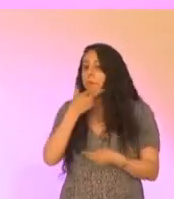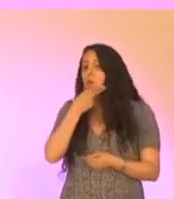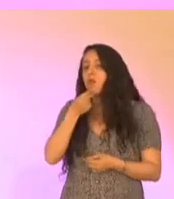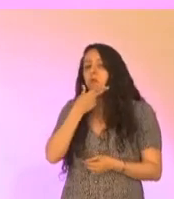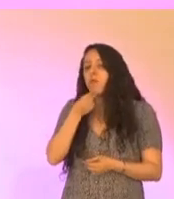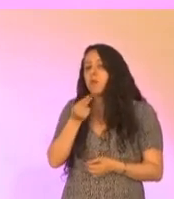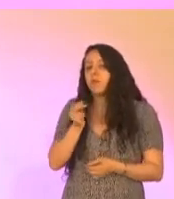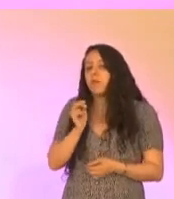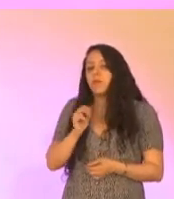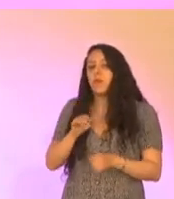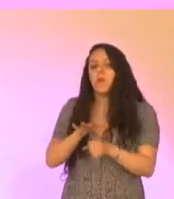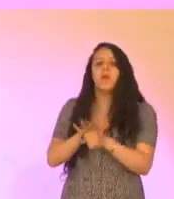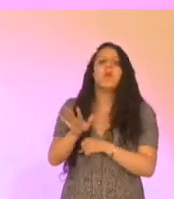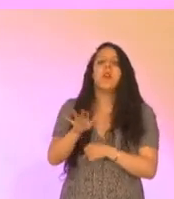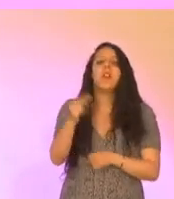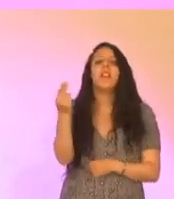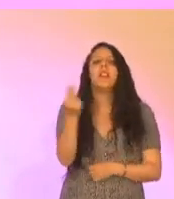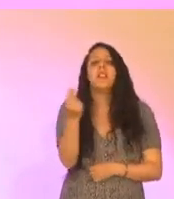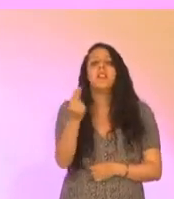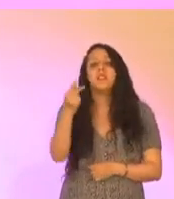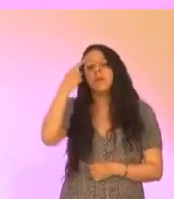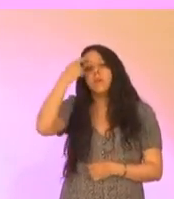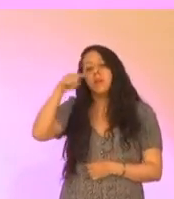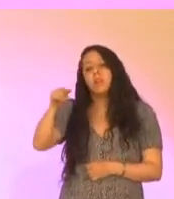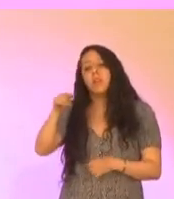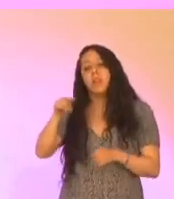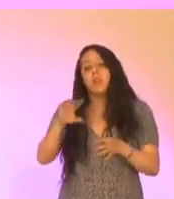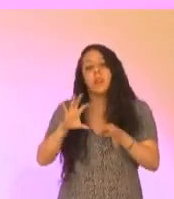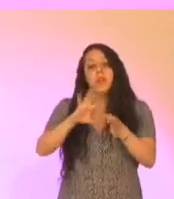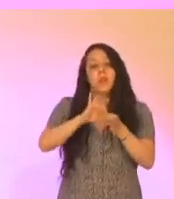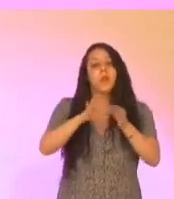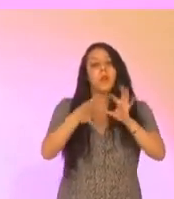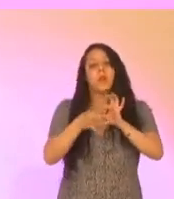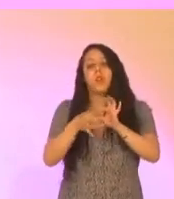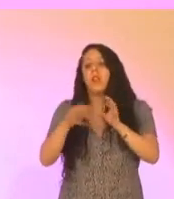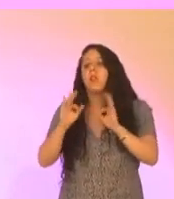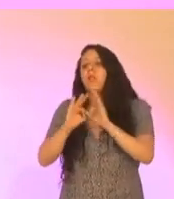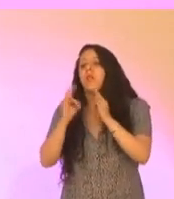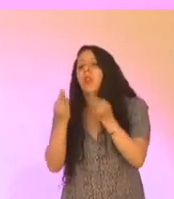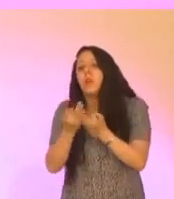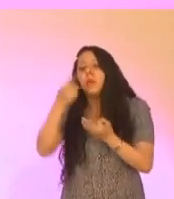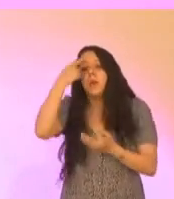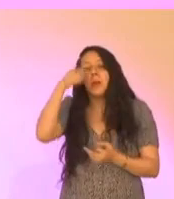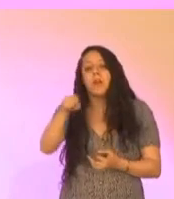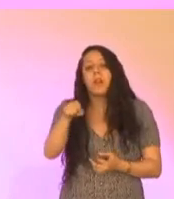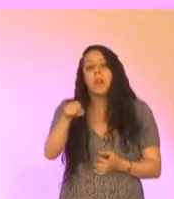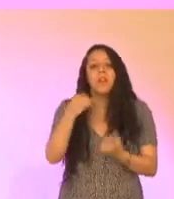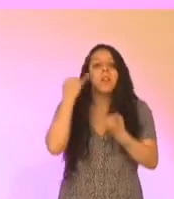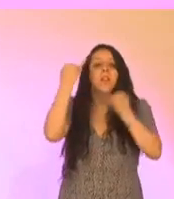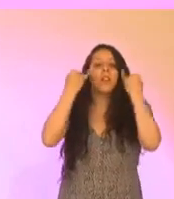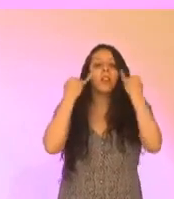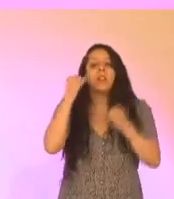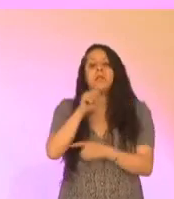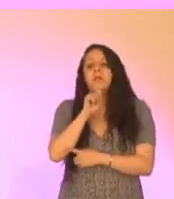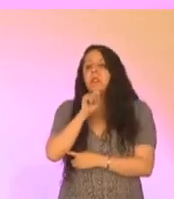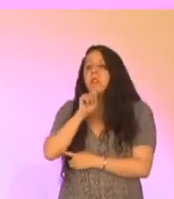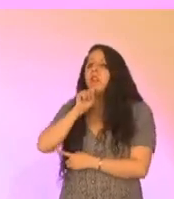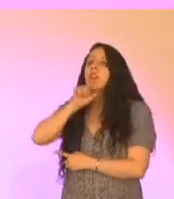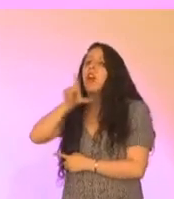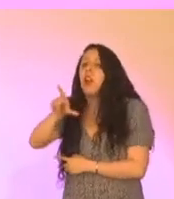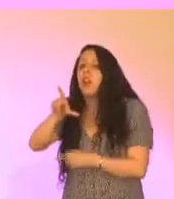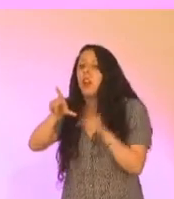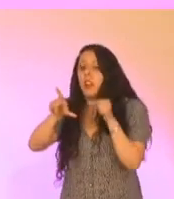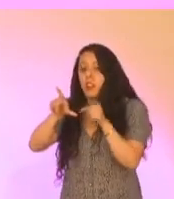era necesario una reorganización territorial mexicana entonces decía que era absurdo que existiera jalisco que debería ser absorbido por colima